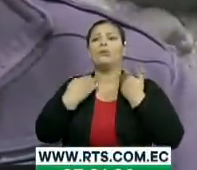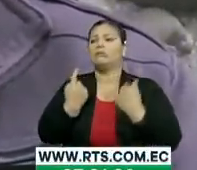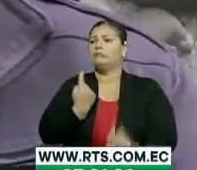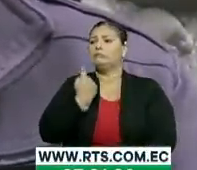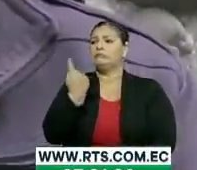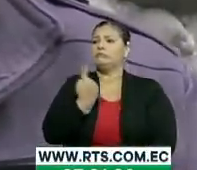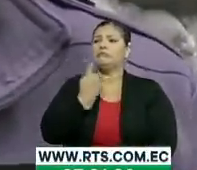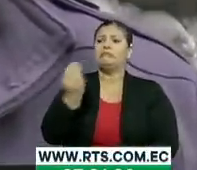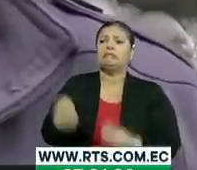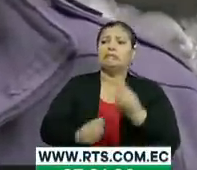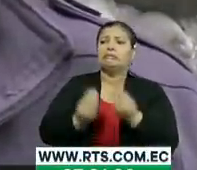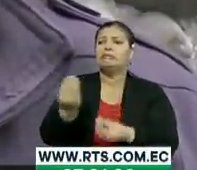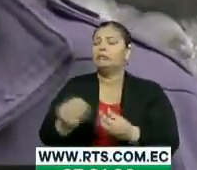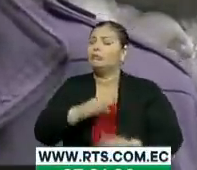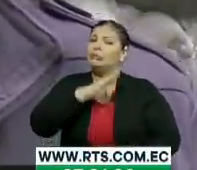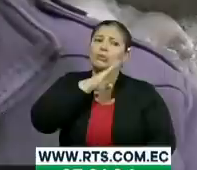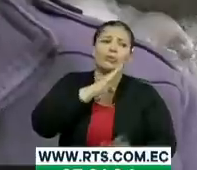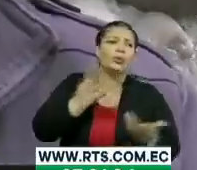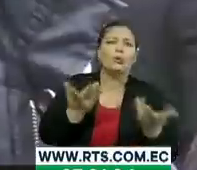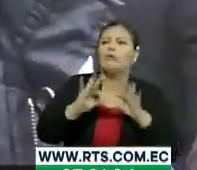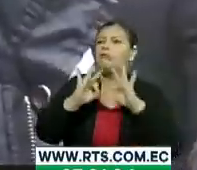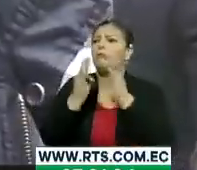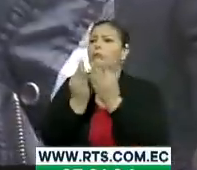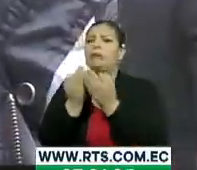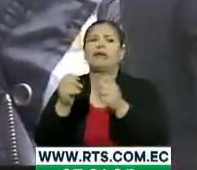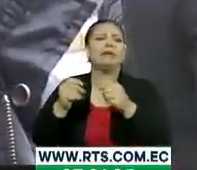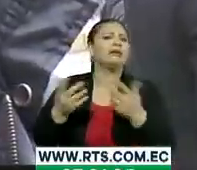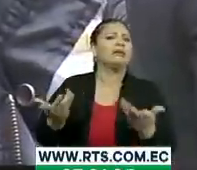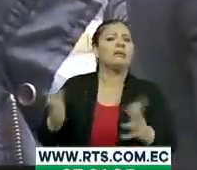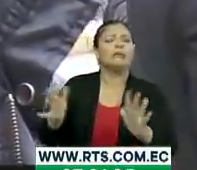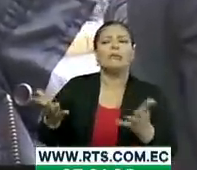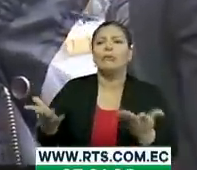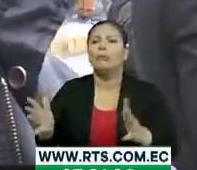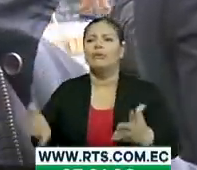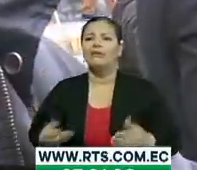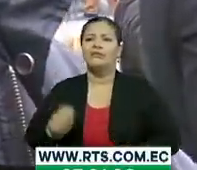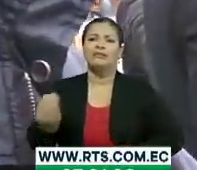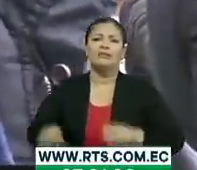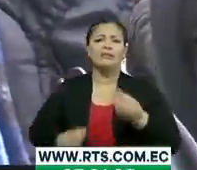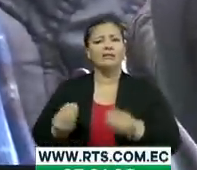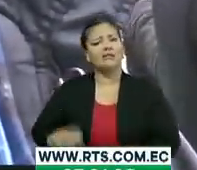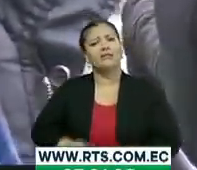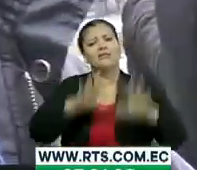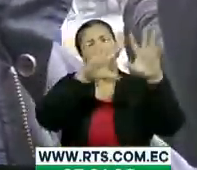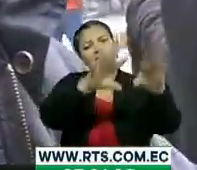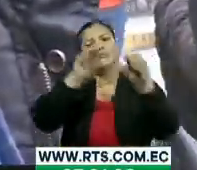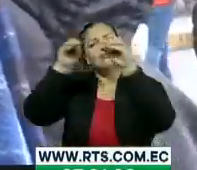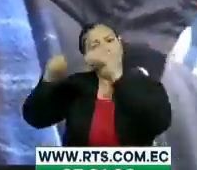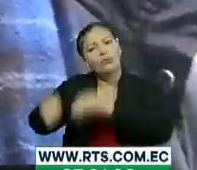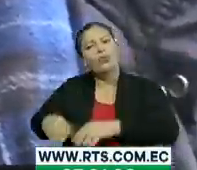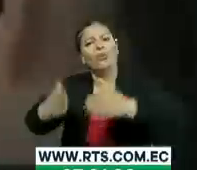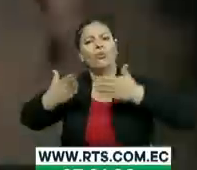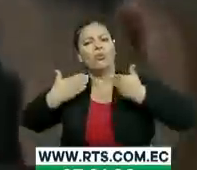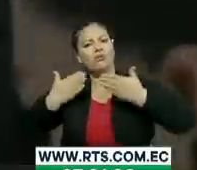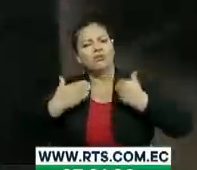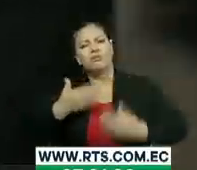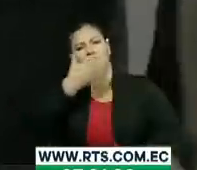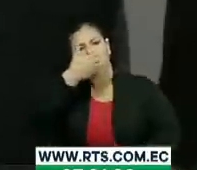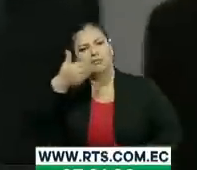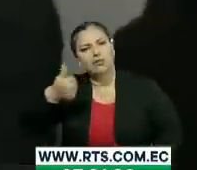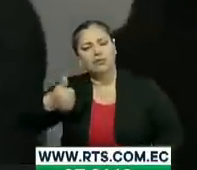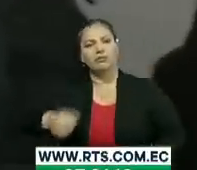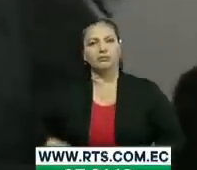estoy aquí sola y no tengo a nadie ni un familiar aquí. Queremos, sí. A Guayaquil, pues no podemos estar tantos días aquí también. Ante